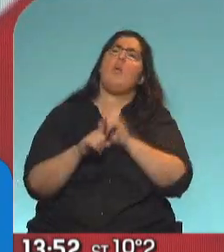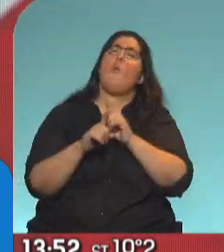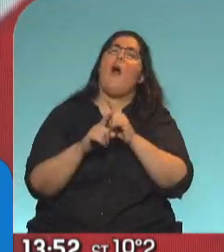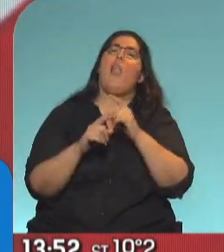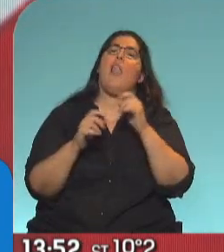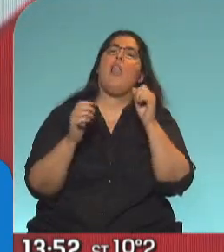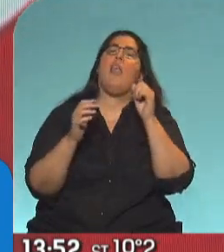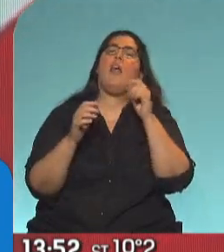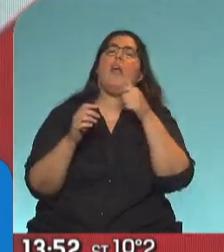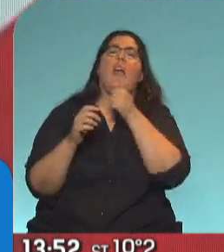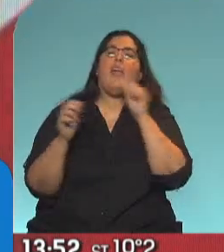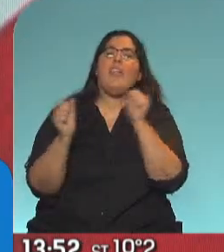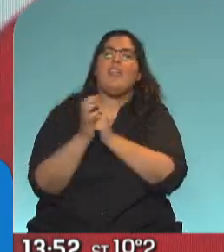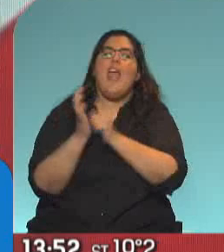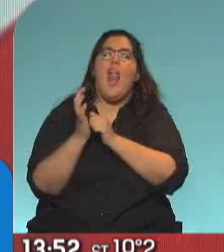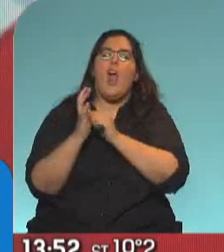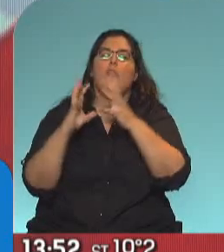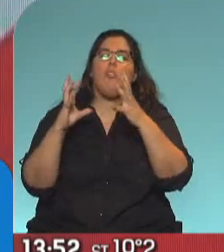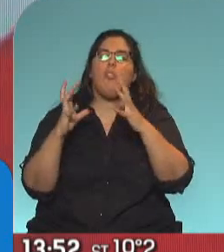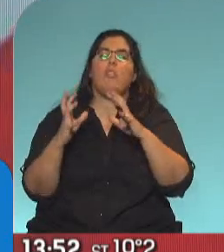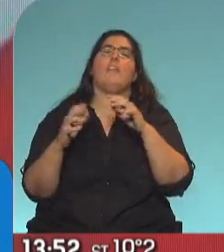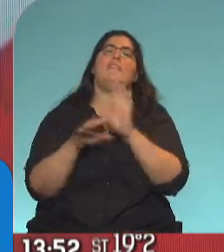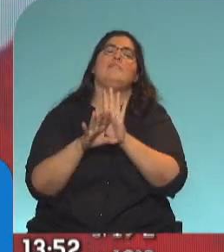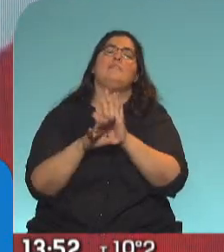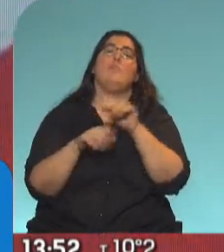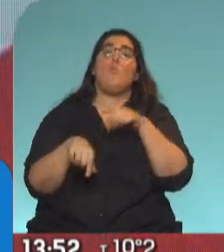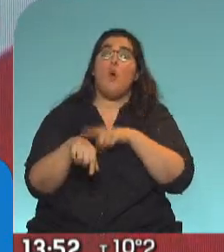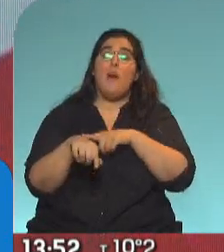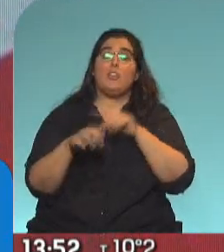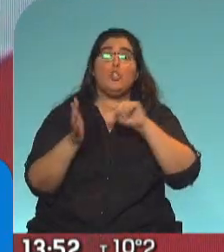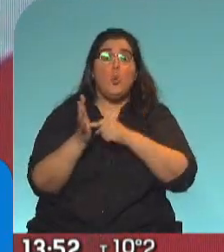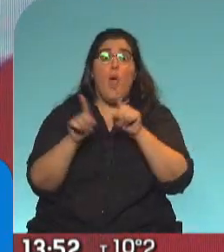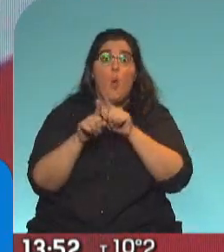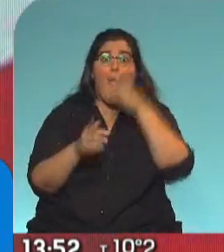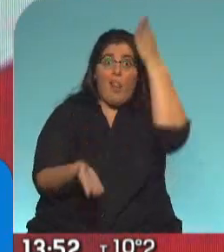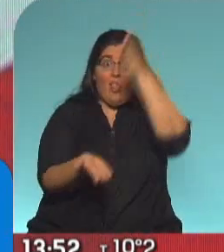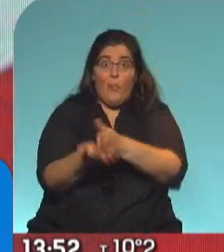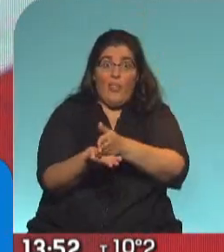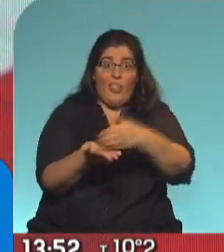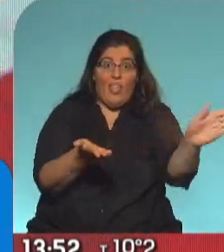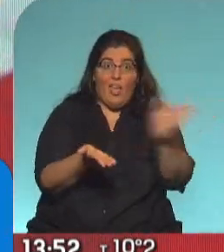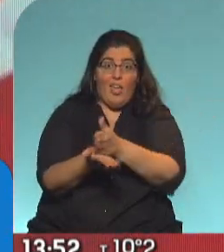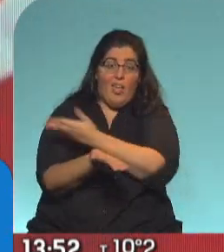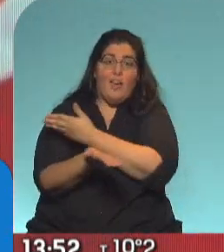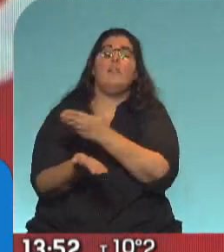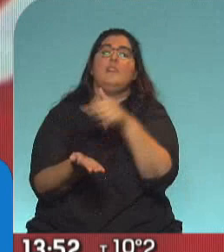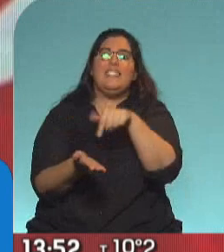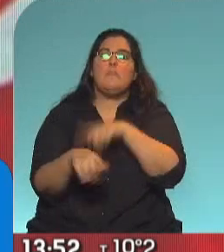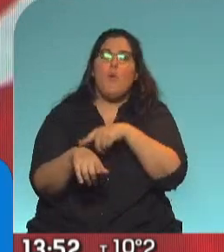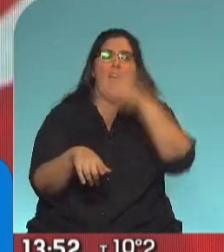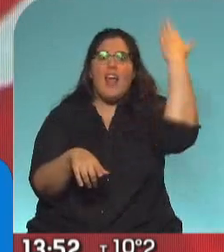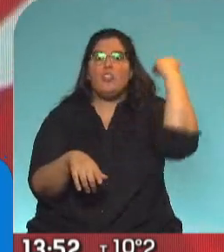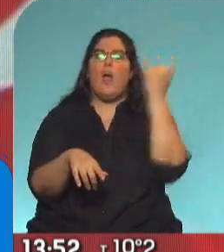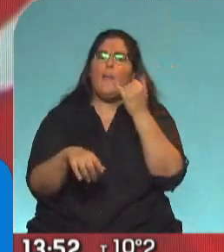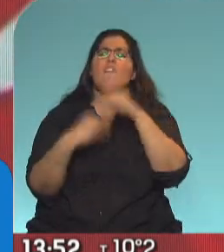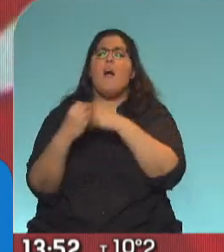deshielo, porque los pasos se habían abierto hace unos años, un momento en el cual la ciudad estaba dividida y cerrada la frontera. En ese momento ya había, pero hay